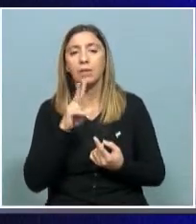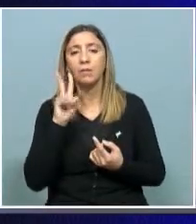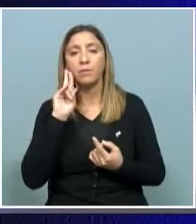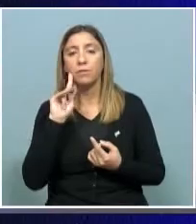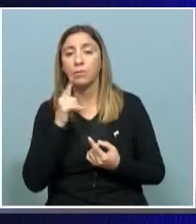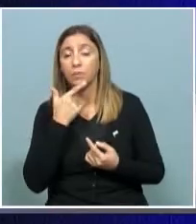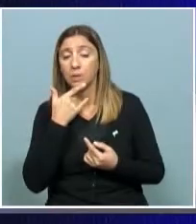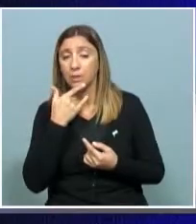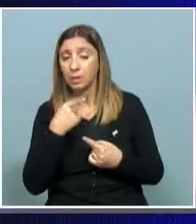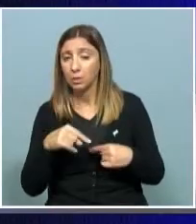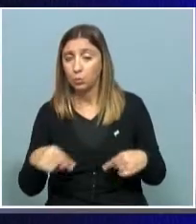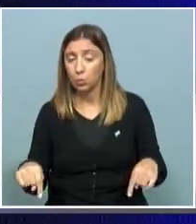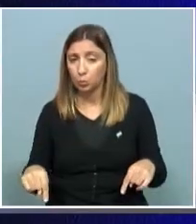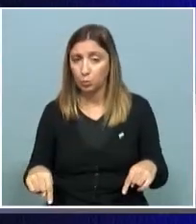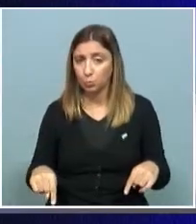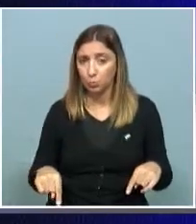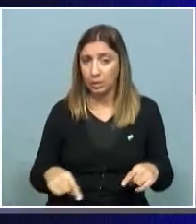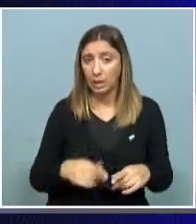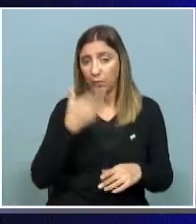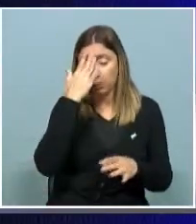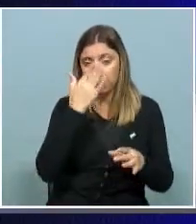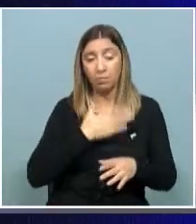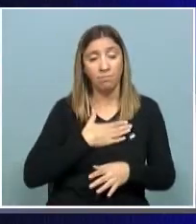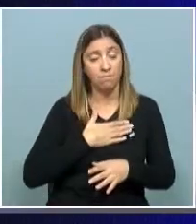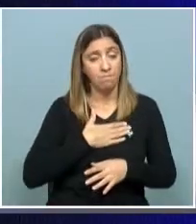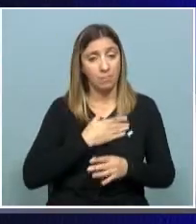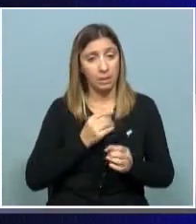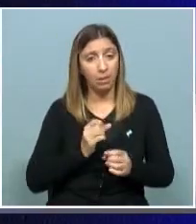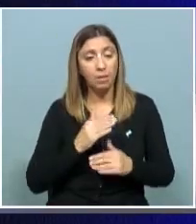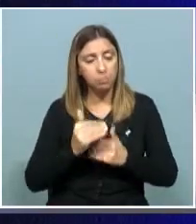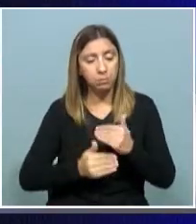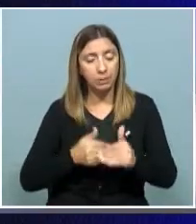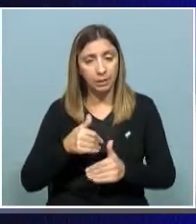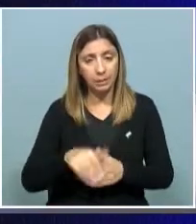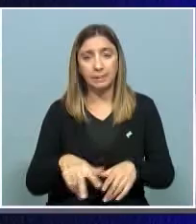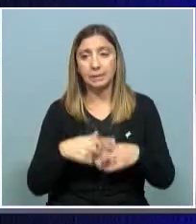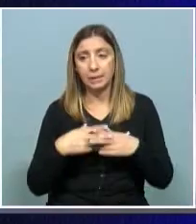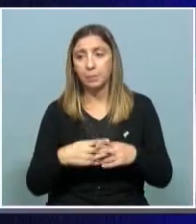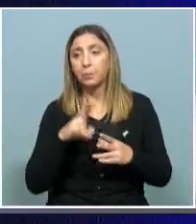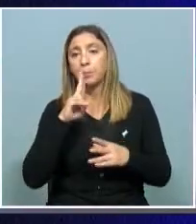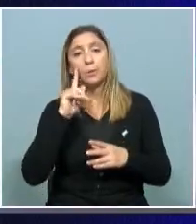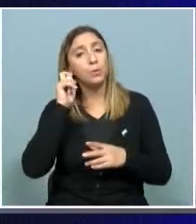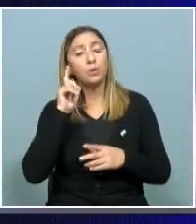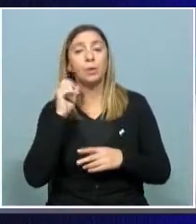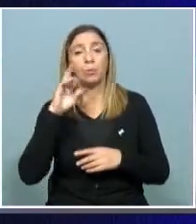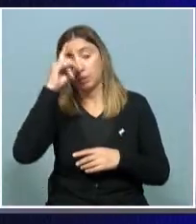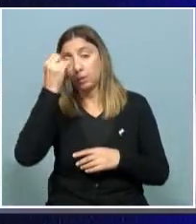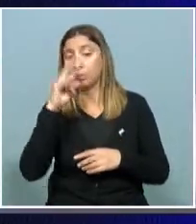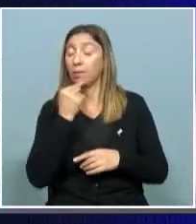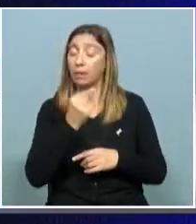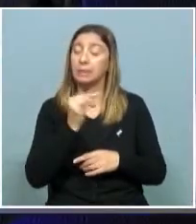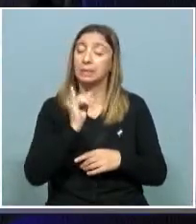este que cause esta enfermedad respiratoria y después procedemos a hacer las técnicas de biología molecular que son las